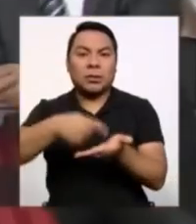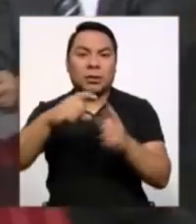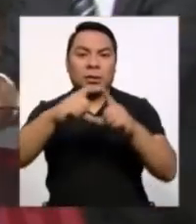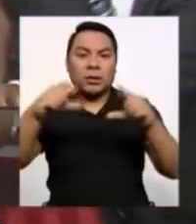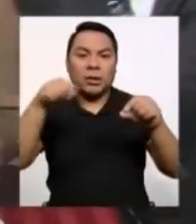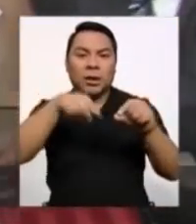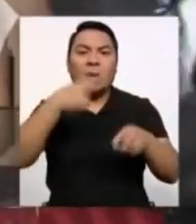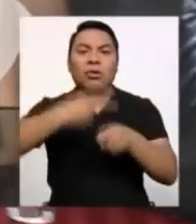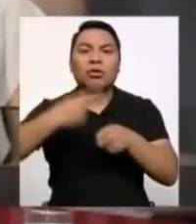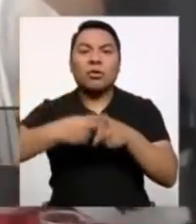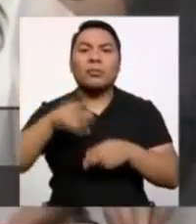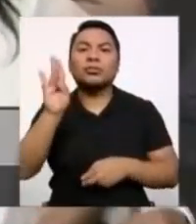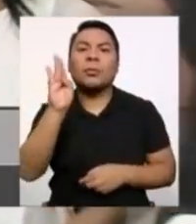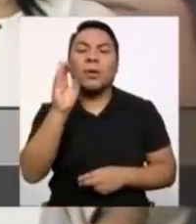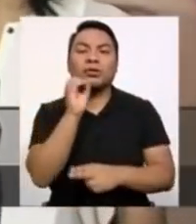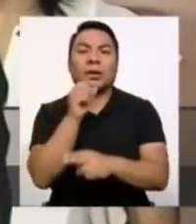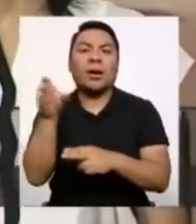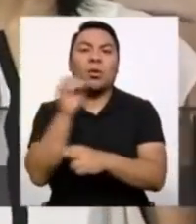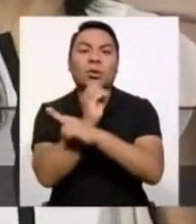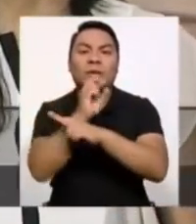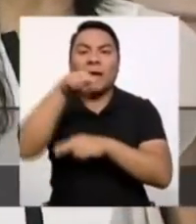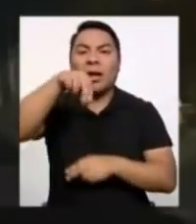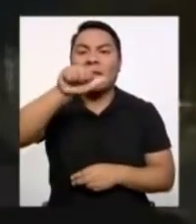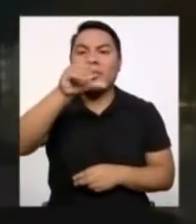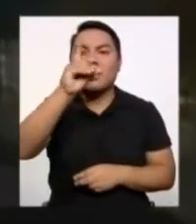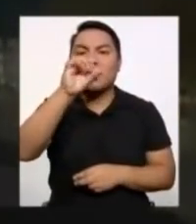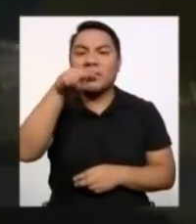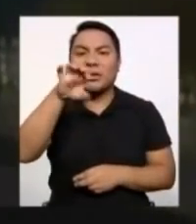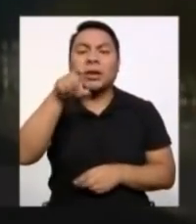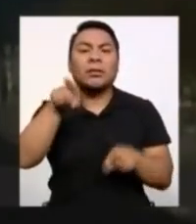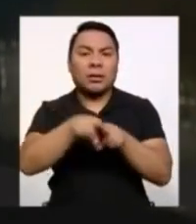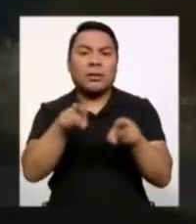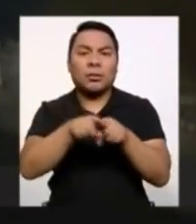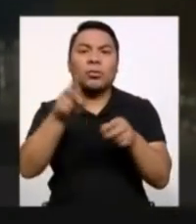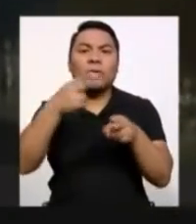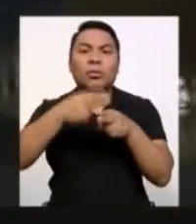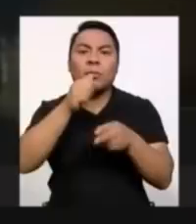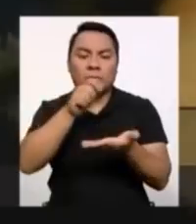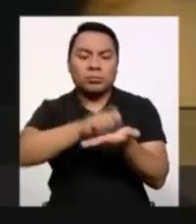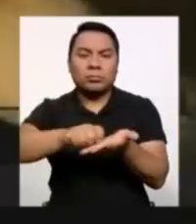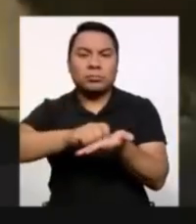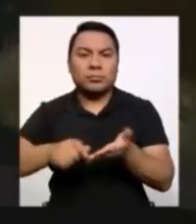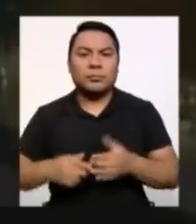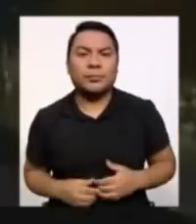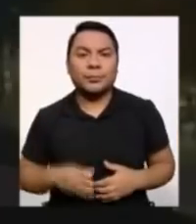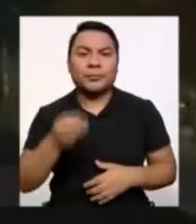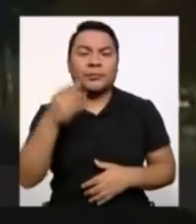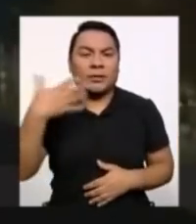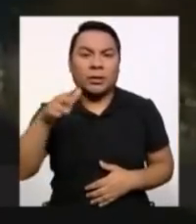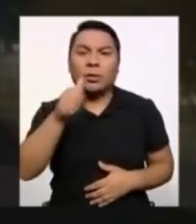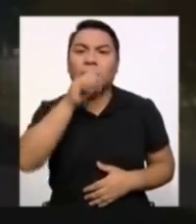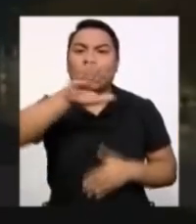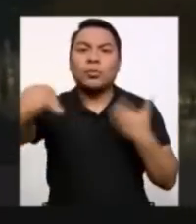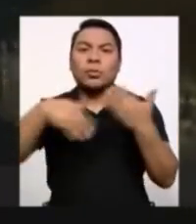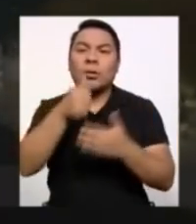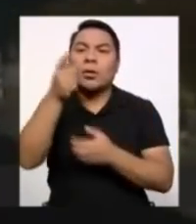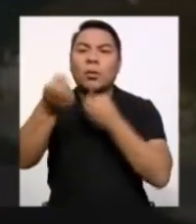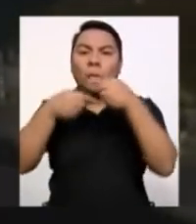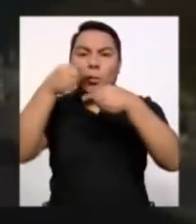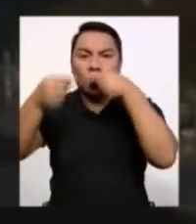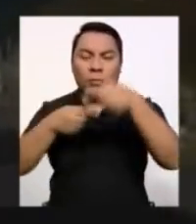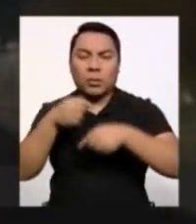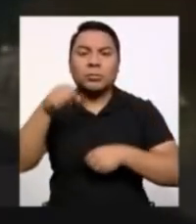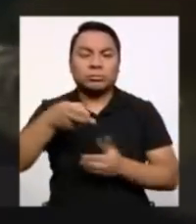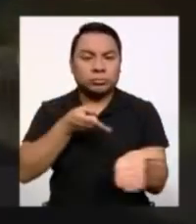Nadine Heredia, ex primera dama de la nación. Porque el proceso es reservado, pero cuando digo satisfactorio es porque ha cumplido con todas las